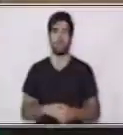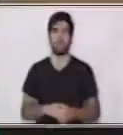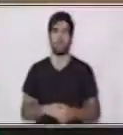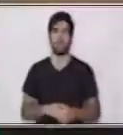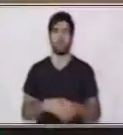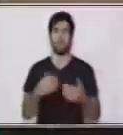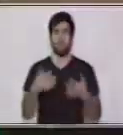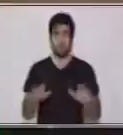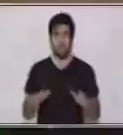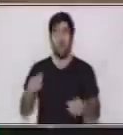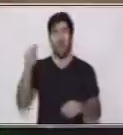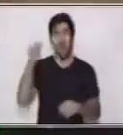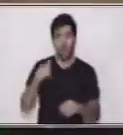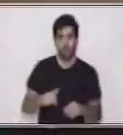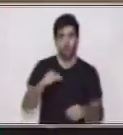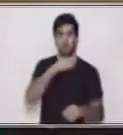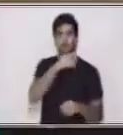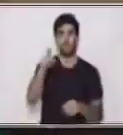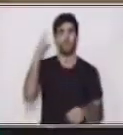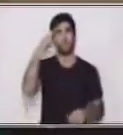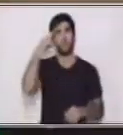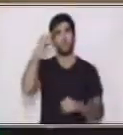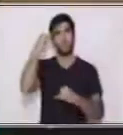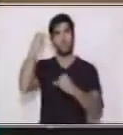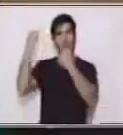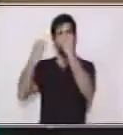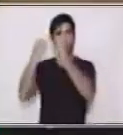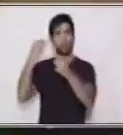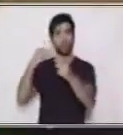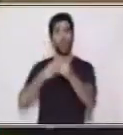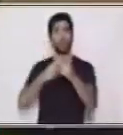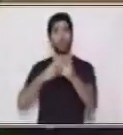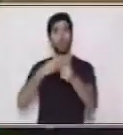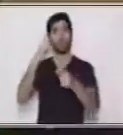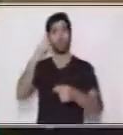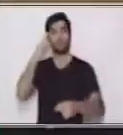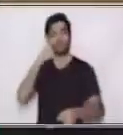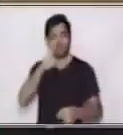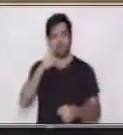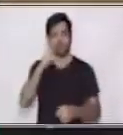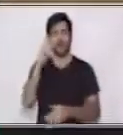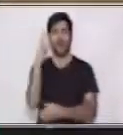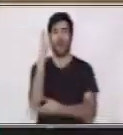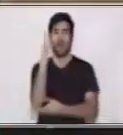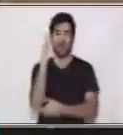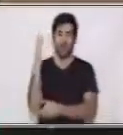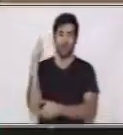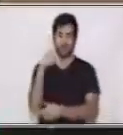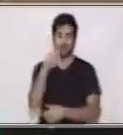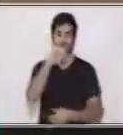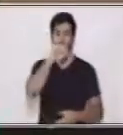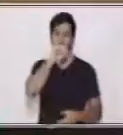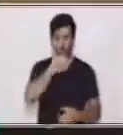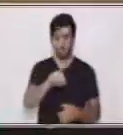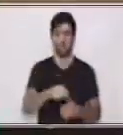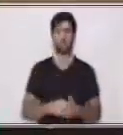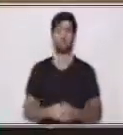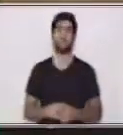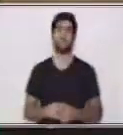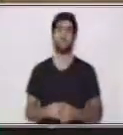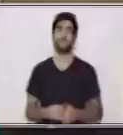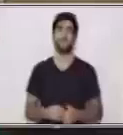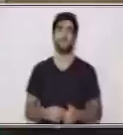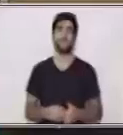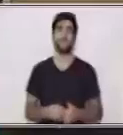Ahora dependerá de tu imaginación cuál es el árbol que tú te representes en tu pensamiento. En